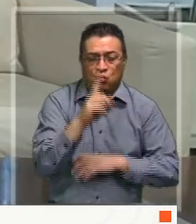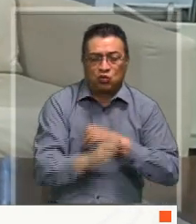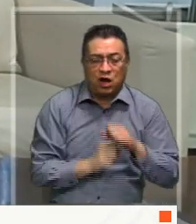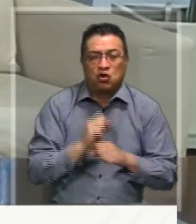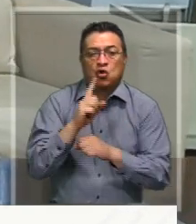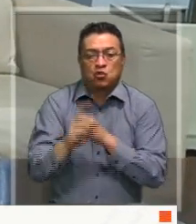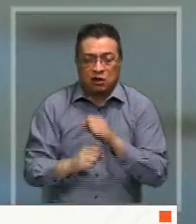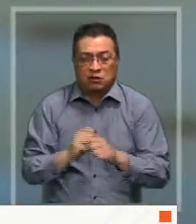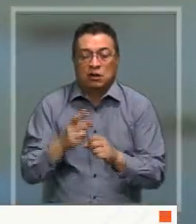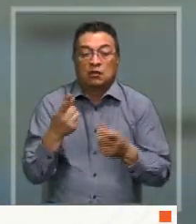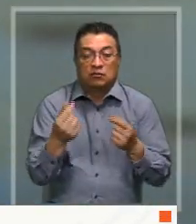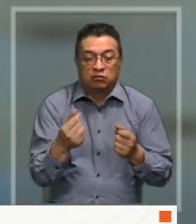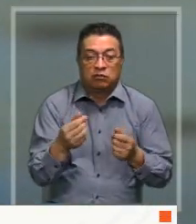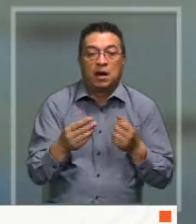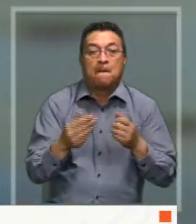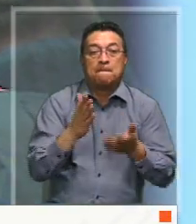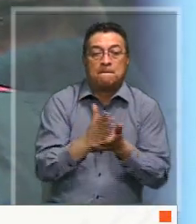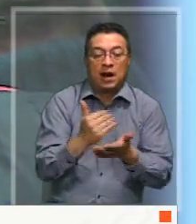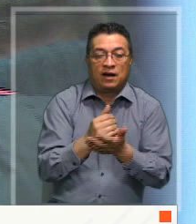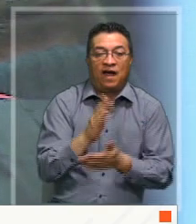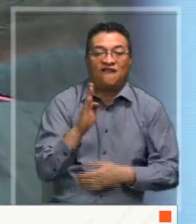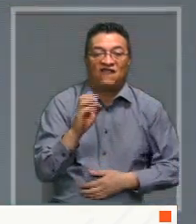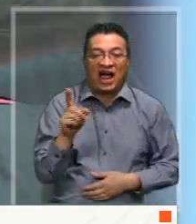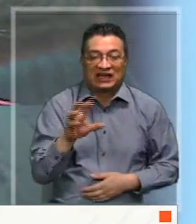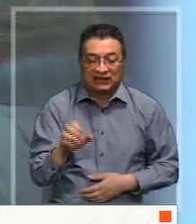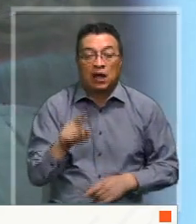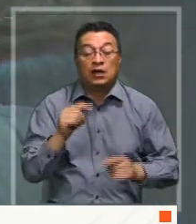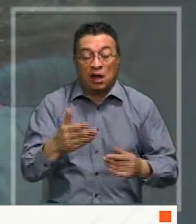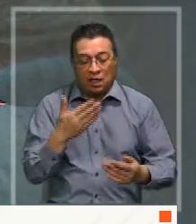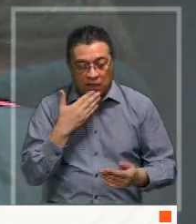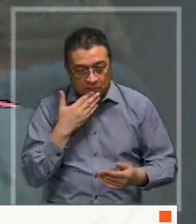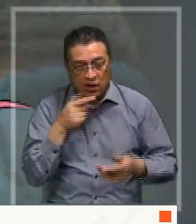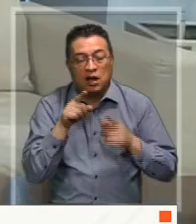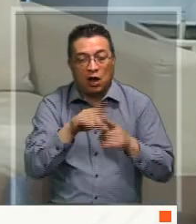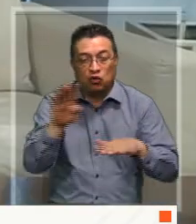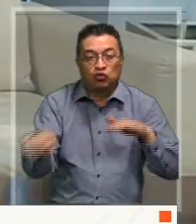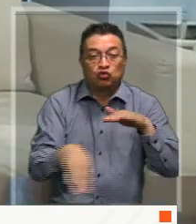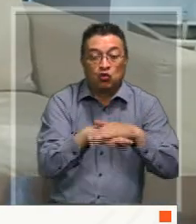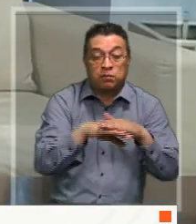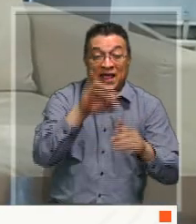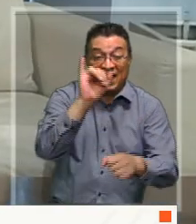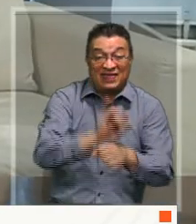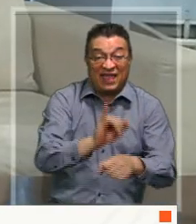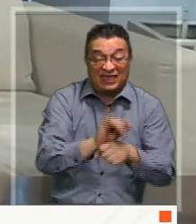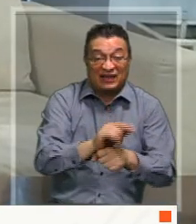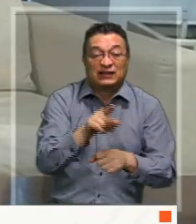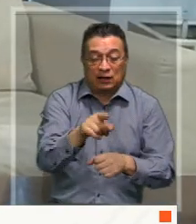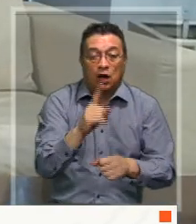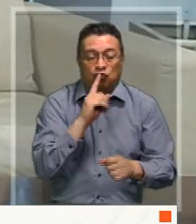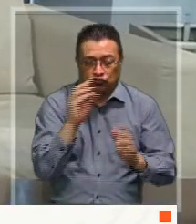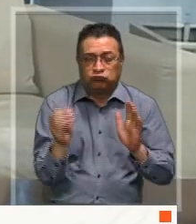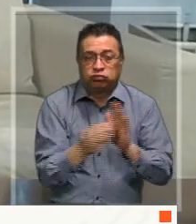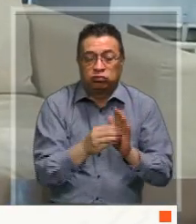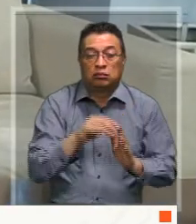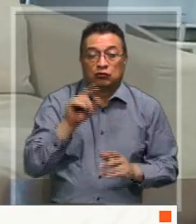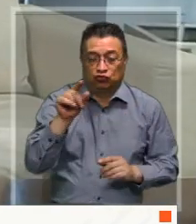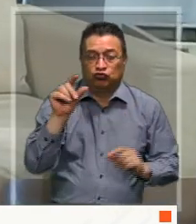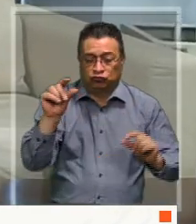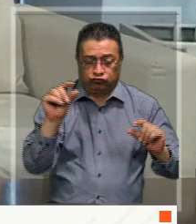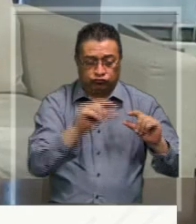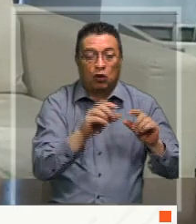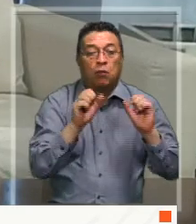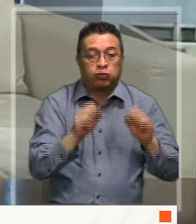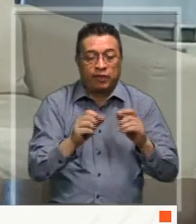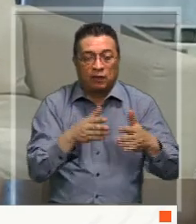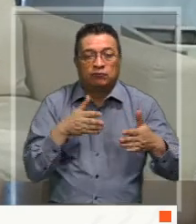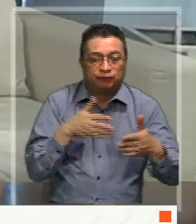el precio de sus planes base. Sin embargo, también establece que la superintendencia a través de un indicador, el ICSA, pueda limitar